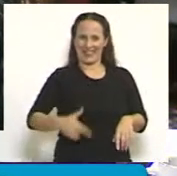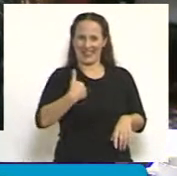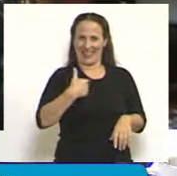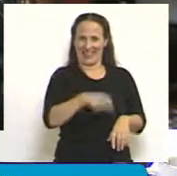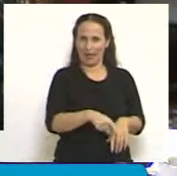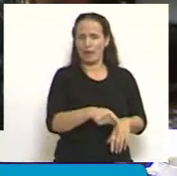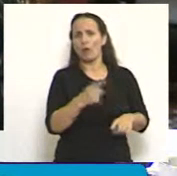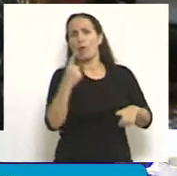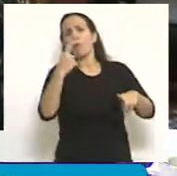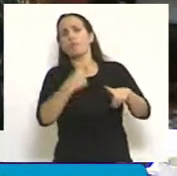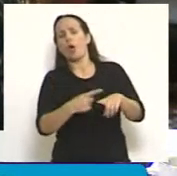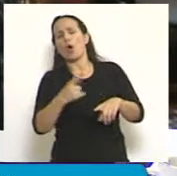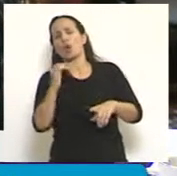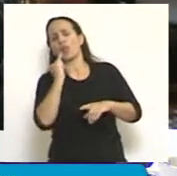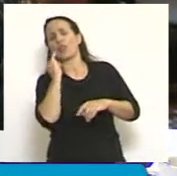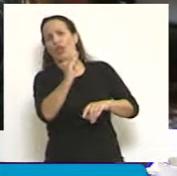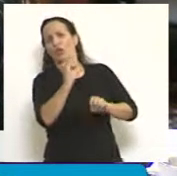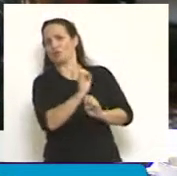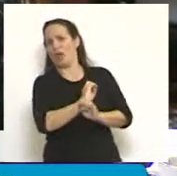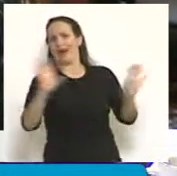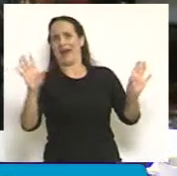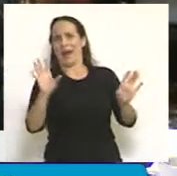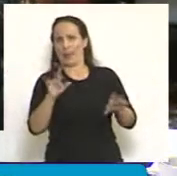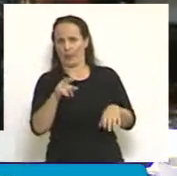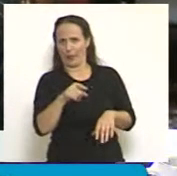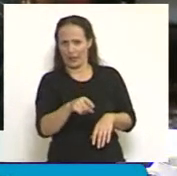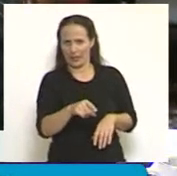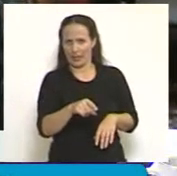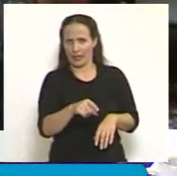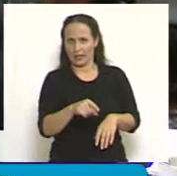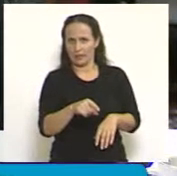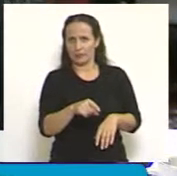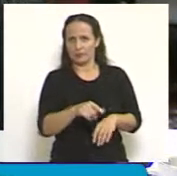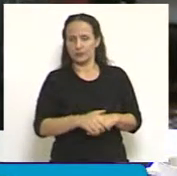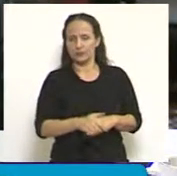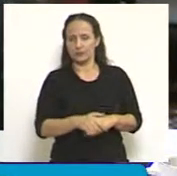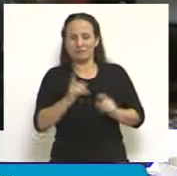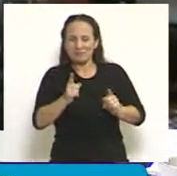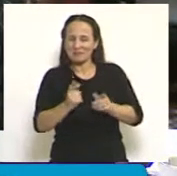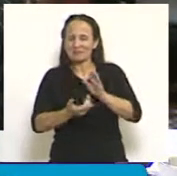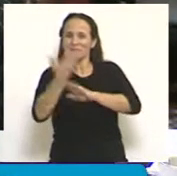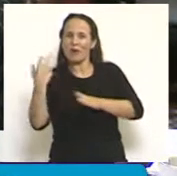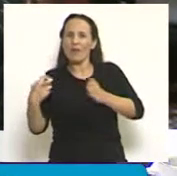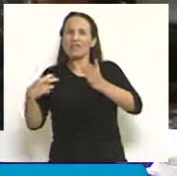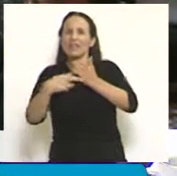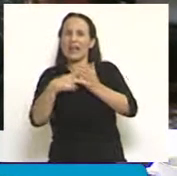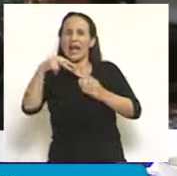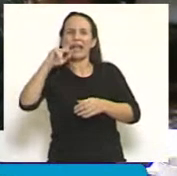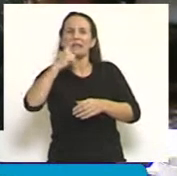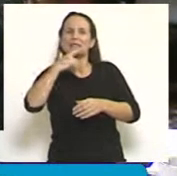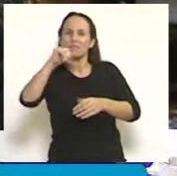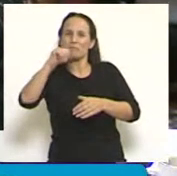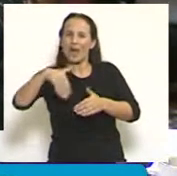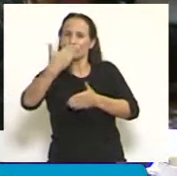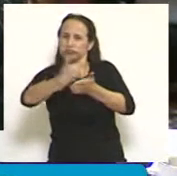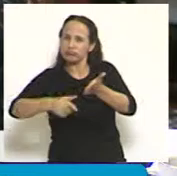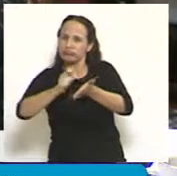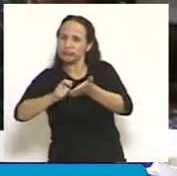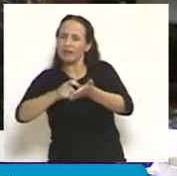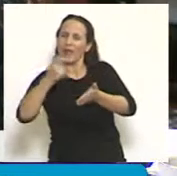manera que yo, que me sorprendieron por las afirmaciones y fundamentalmente el